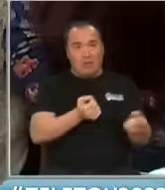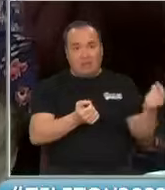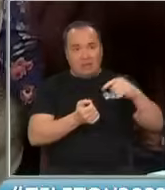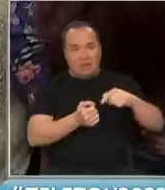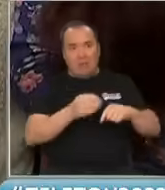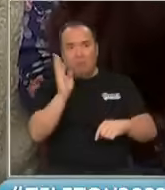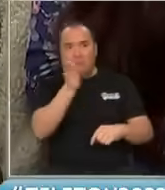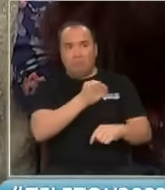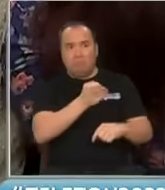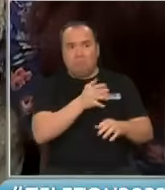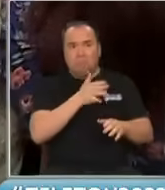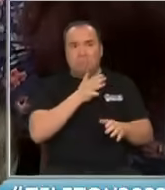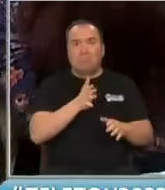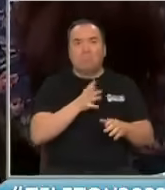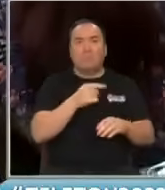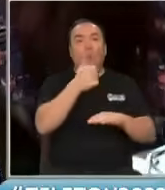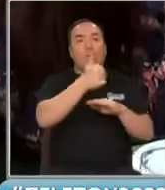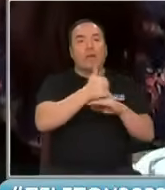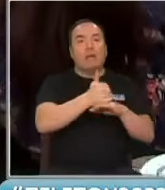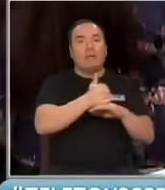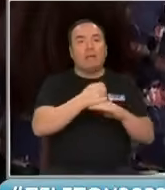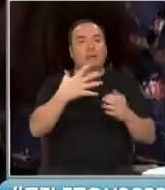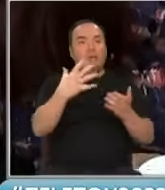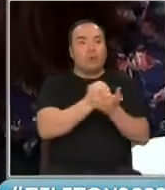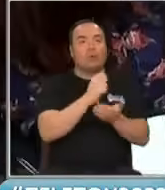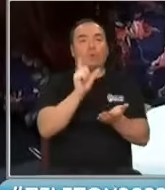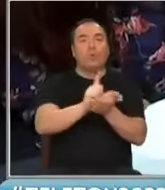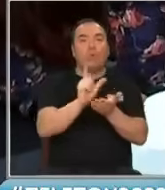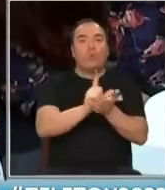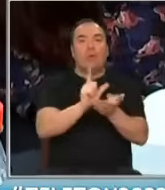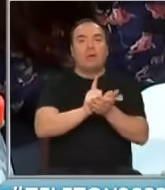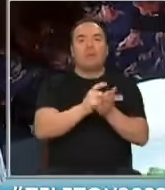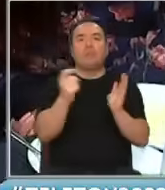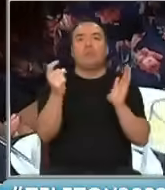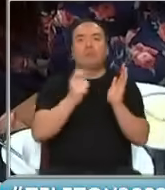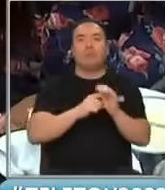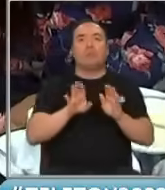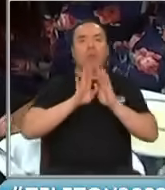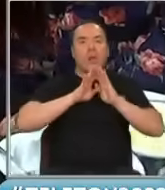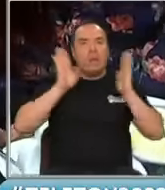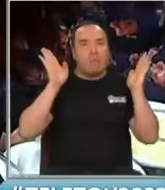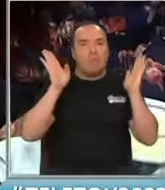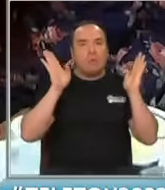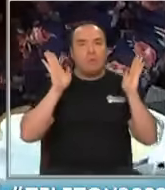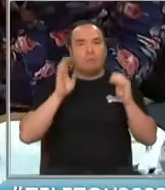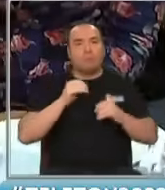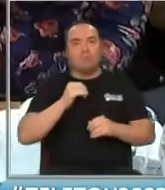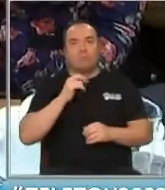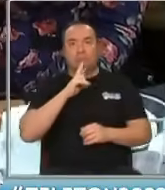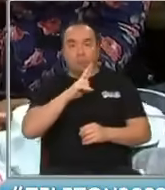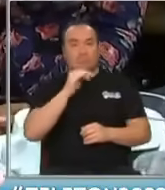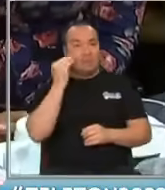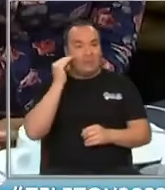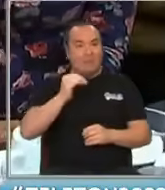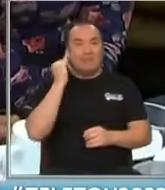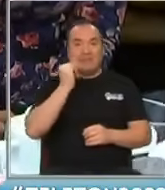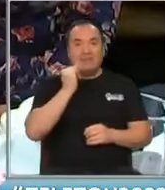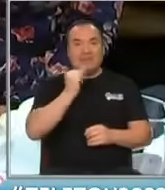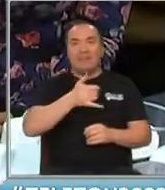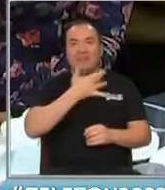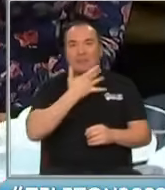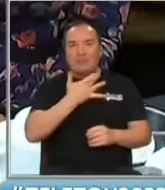vino, consiguió un punto limpio. Bueno, sí, porque de hecho yo un día fui a